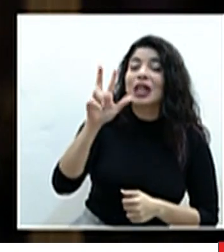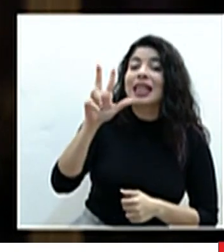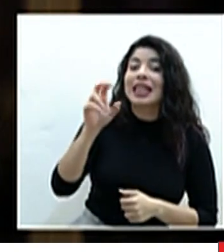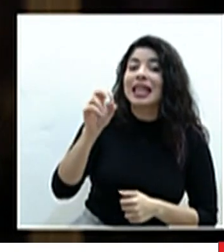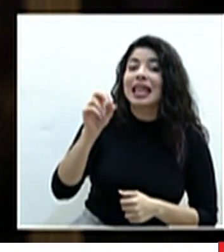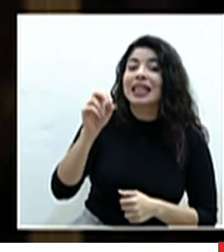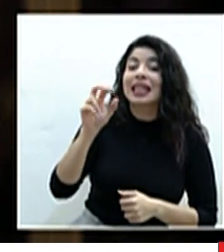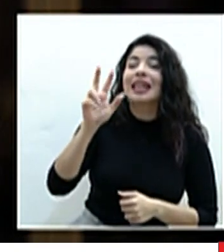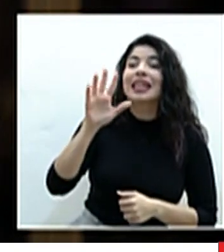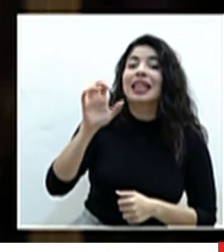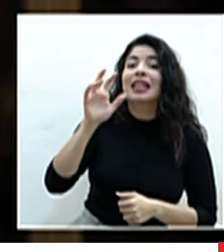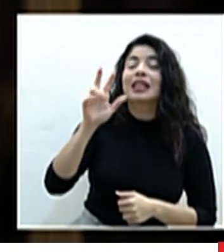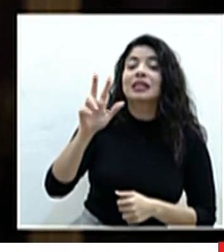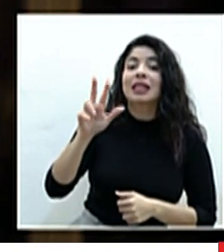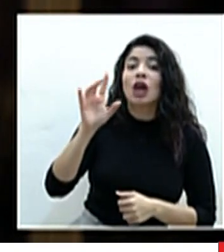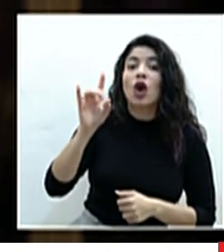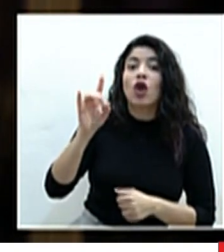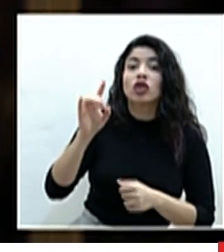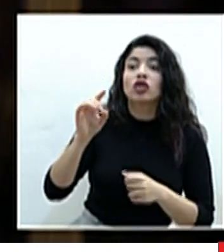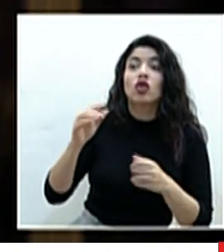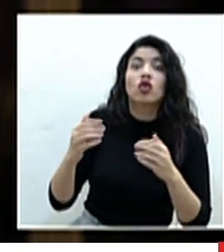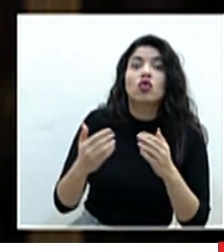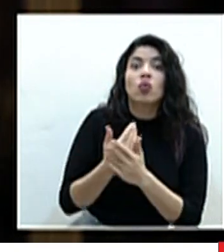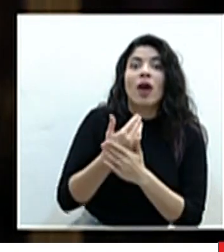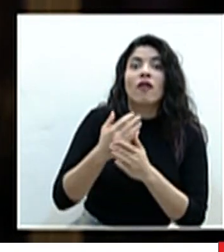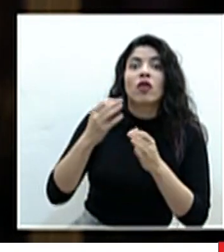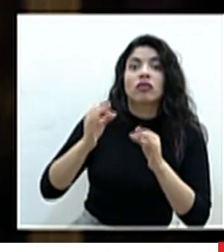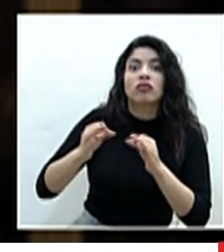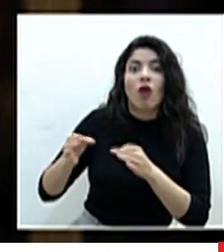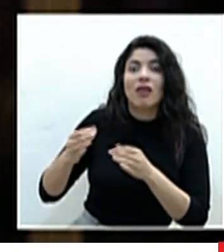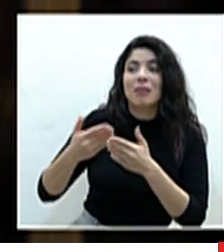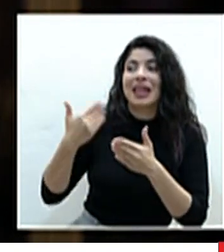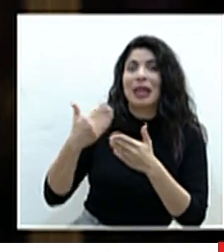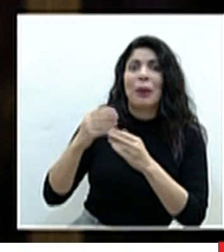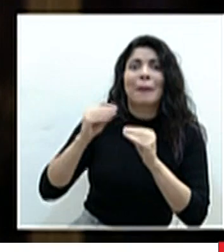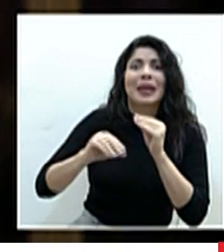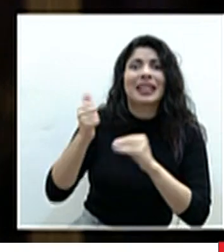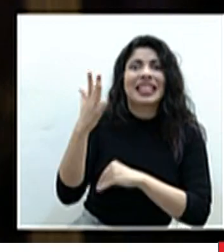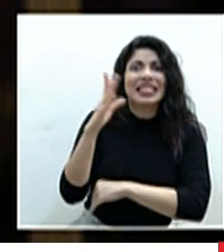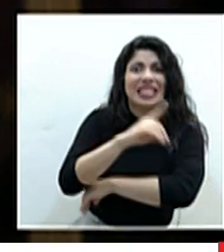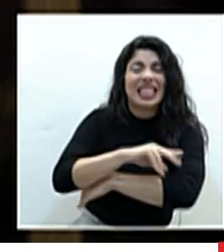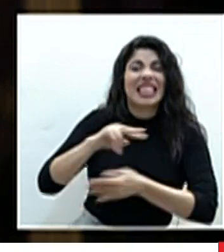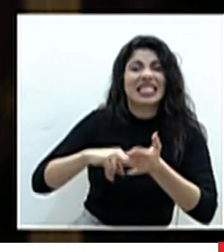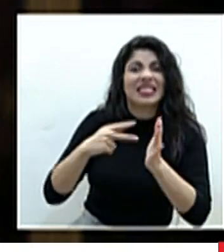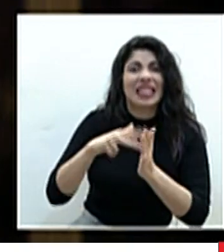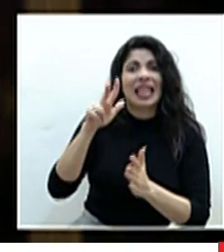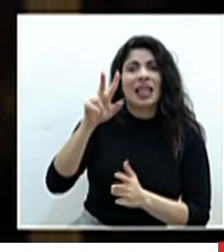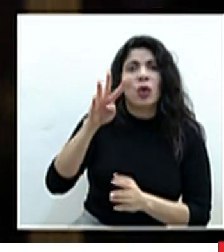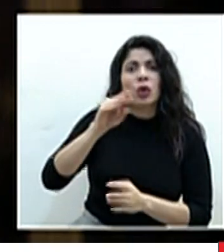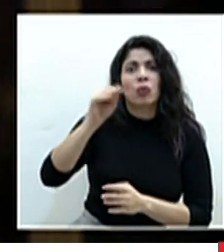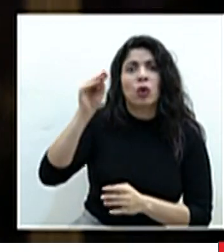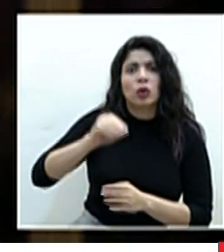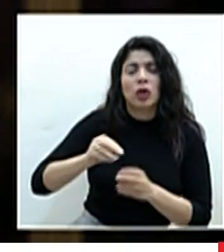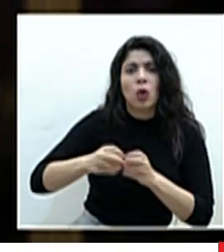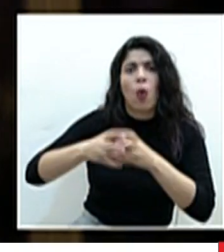538 casos confirmados en menos de 15 días, un crecimiento de casi 34%,